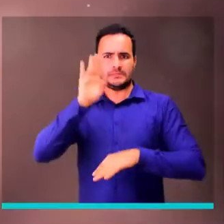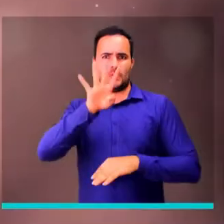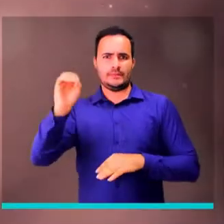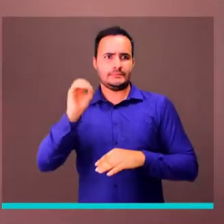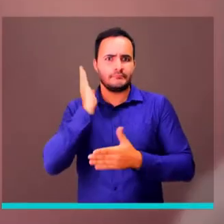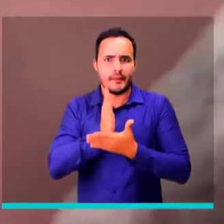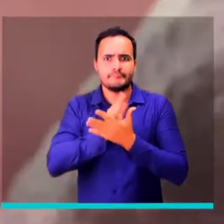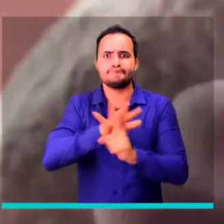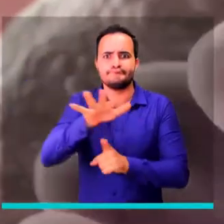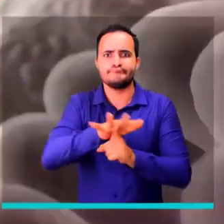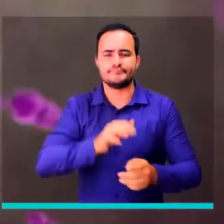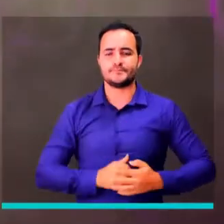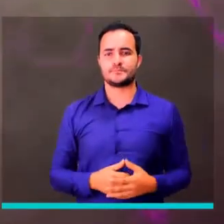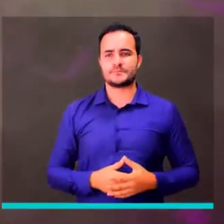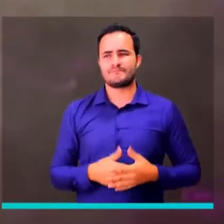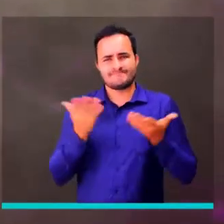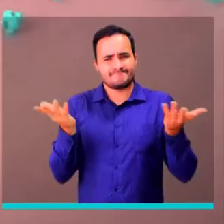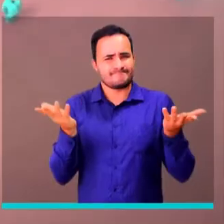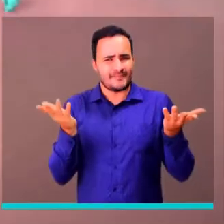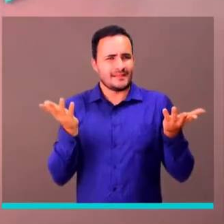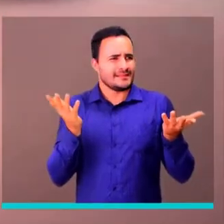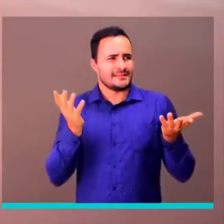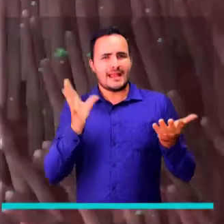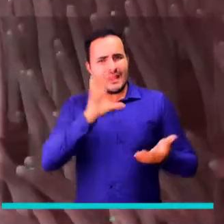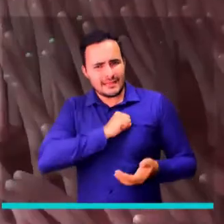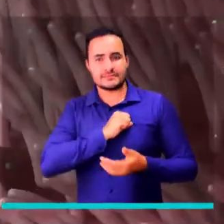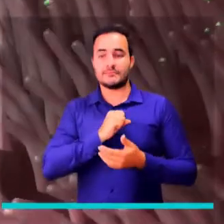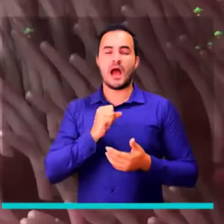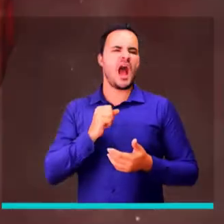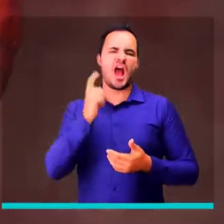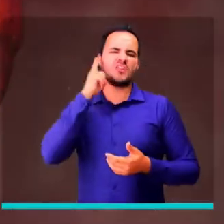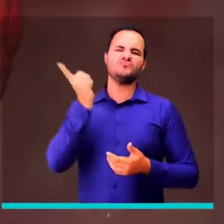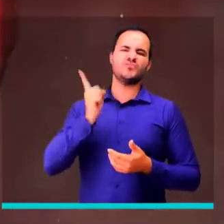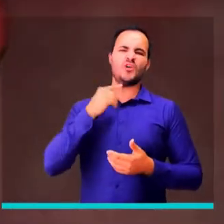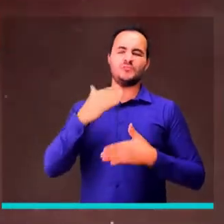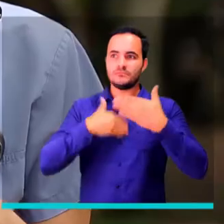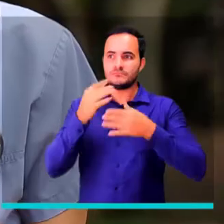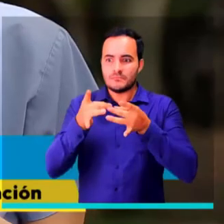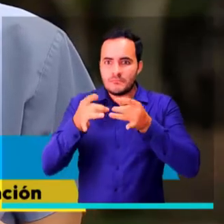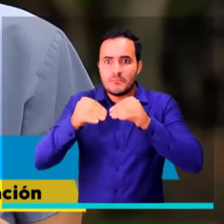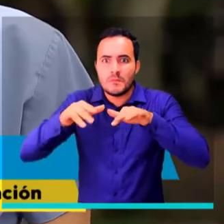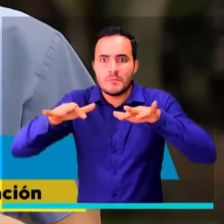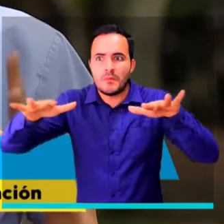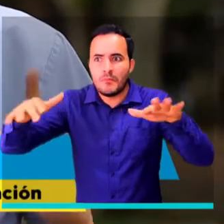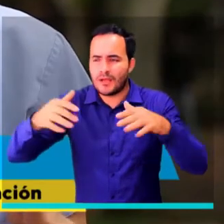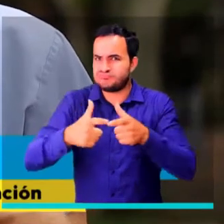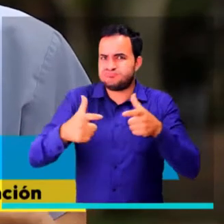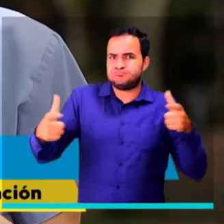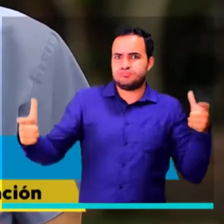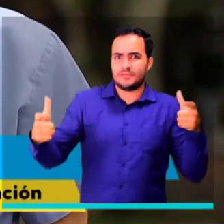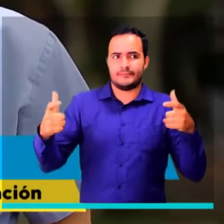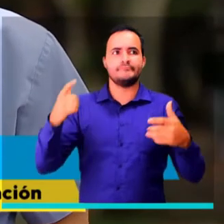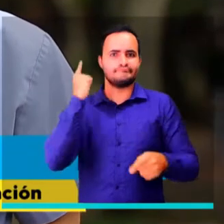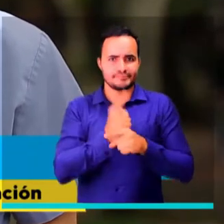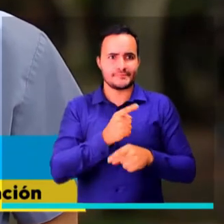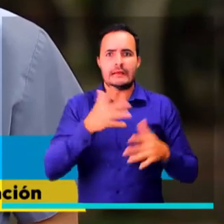de jóvenes muy alta para que sucediera un fenómeno que no habíamos visto. Y es que en la primera semana de explosión